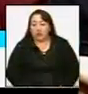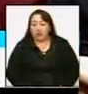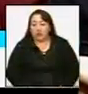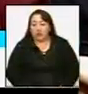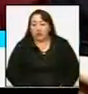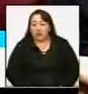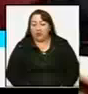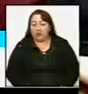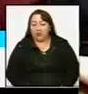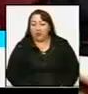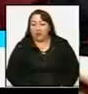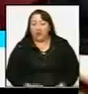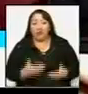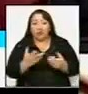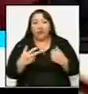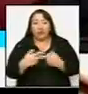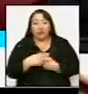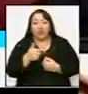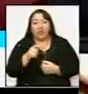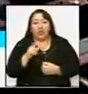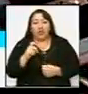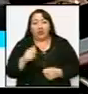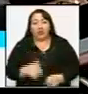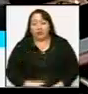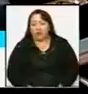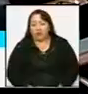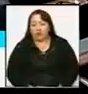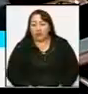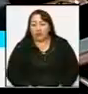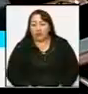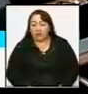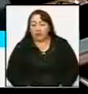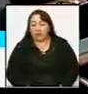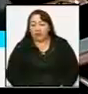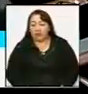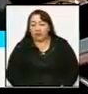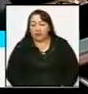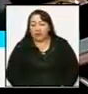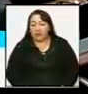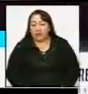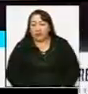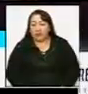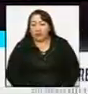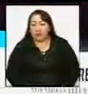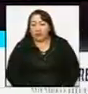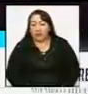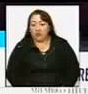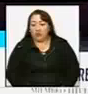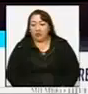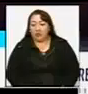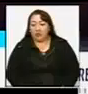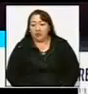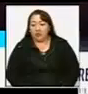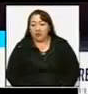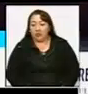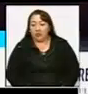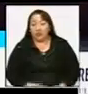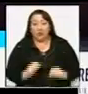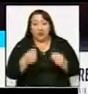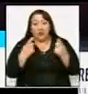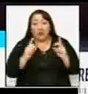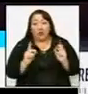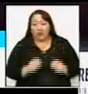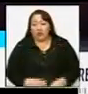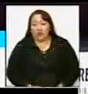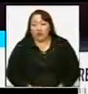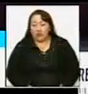Presidenta. Gracias. Empiezo mi interrupción, Luis Alcorta. Presidenta. Congresista Alcorta. Gracias, Presidenta. Gracias, Congresista. Estoy totalmente de